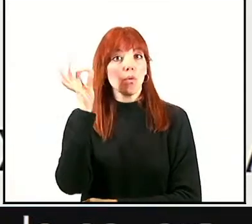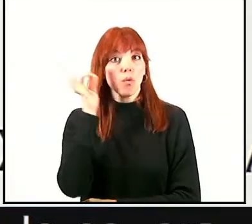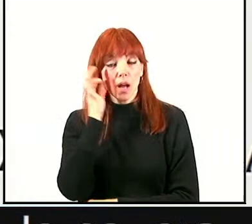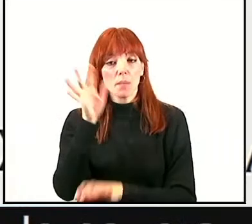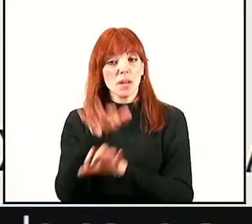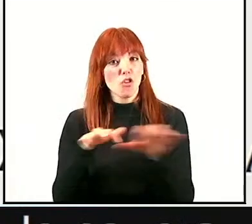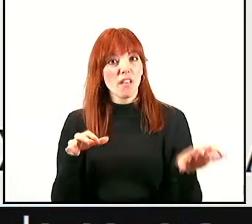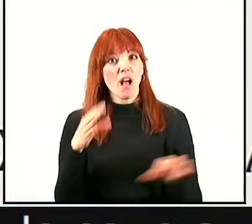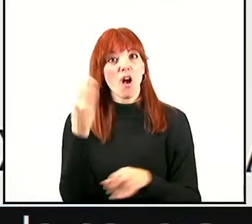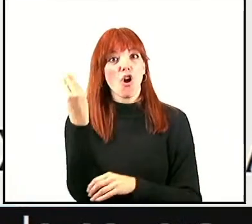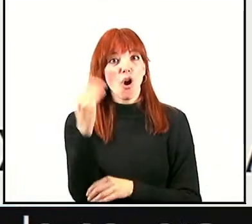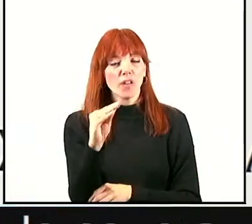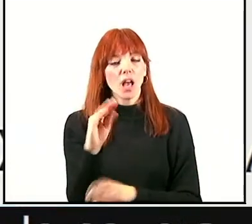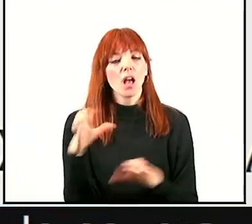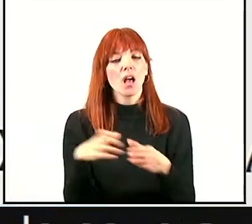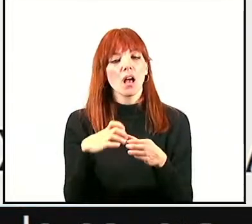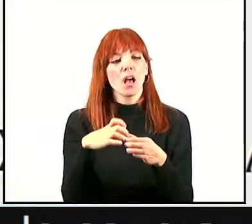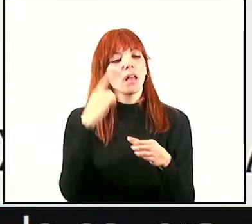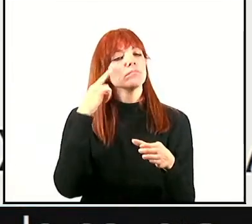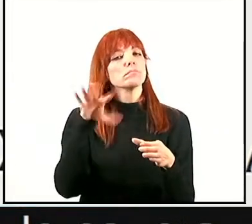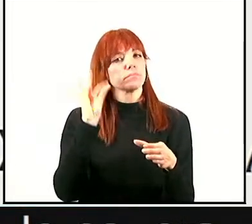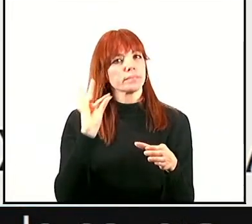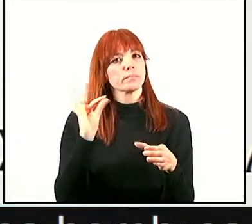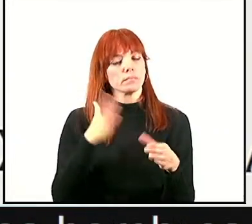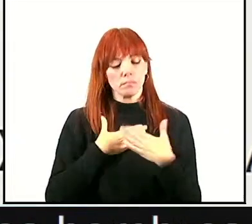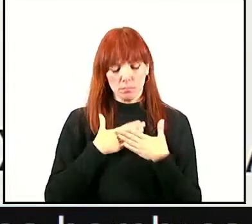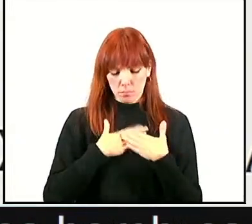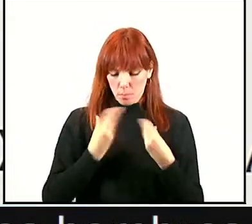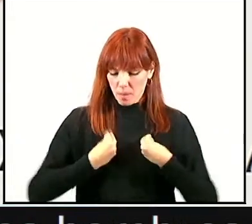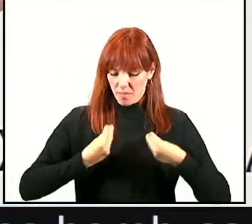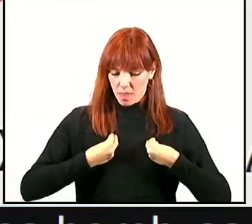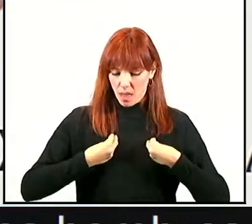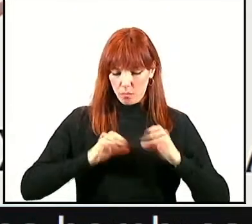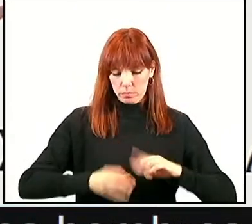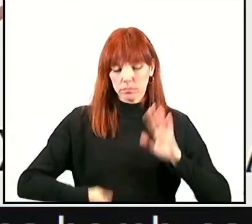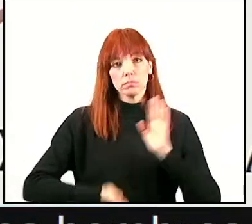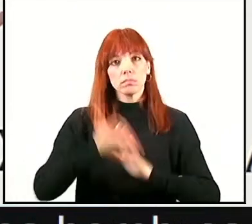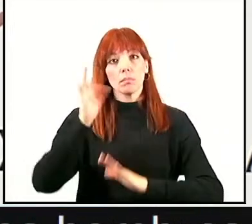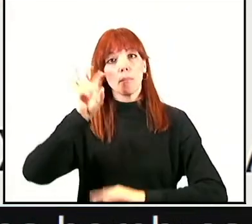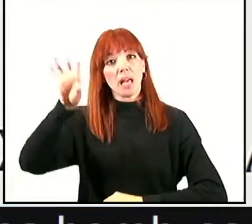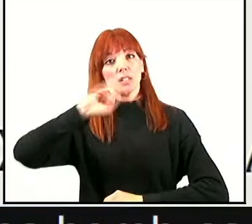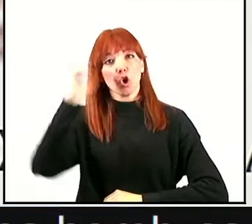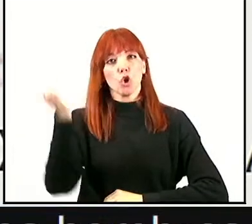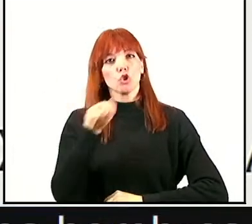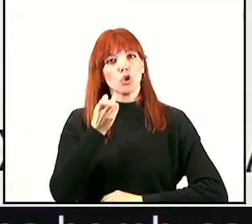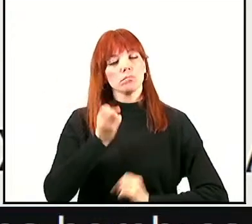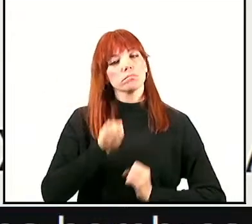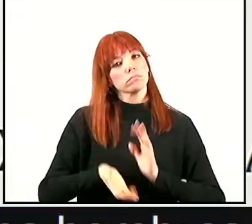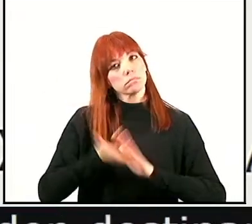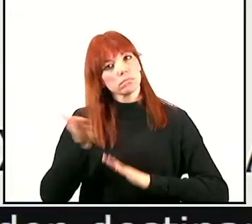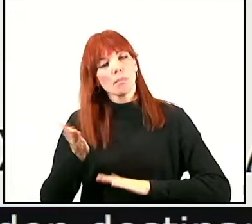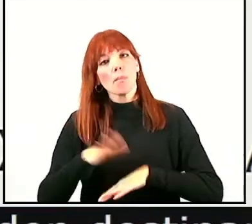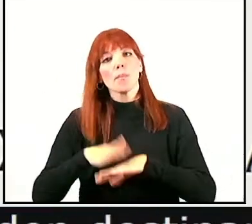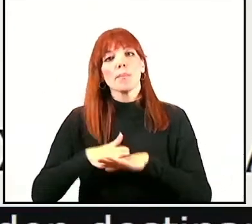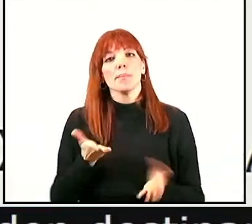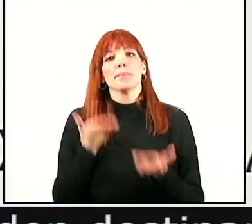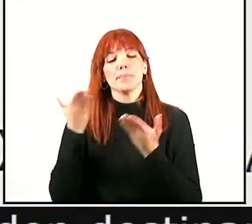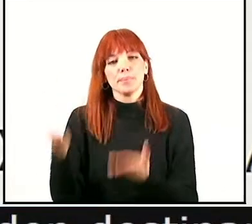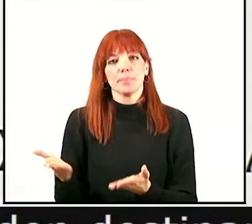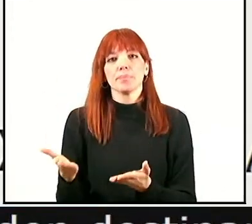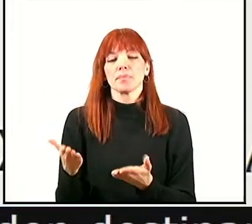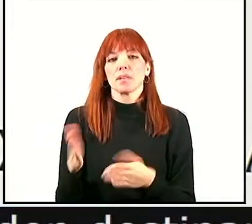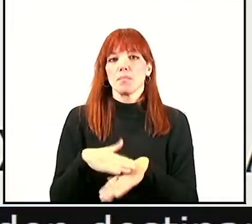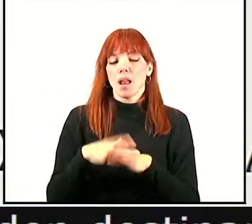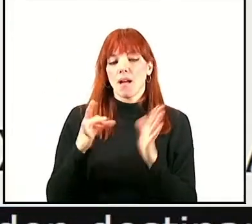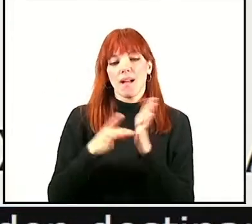mayoría jóvenes, que deciden destinar una parte muy importante de su vida a irse a otro país del mundo, a poder hacer un mundo